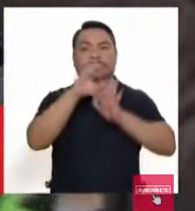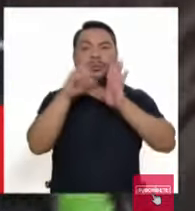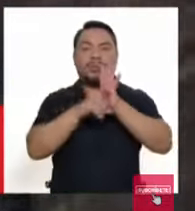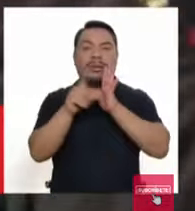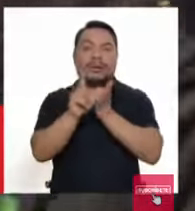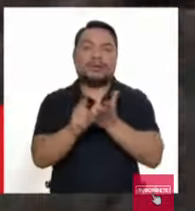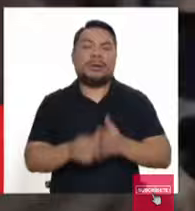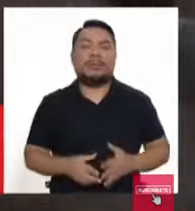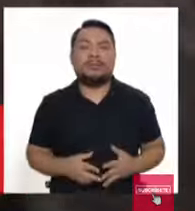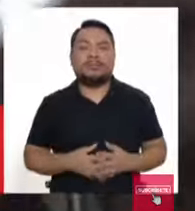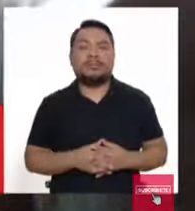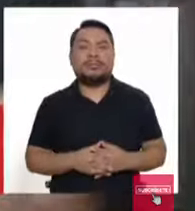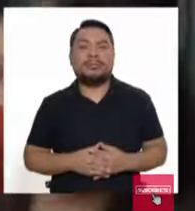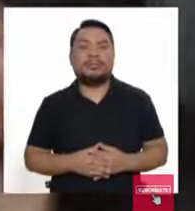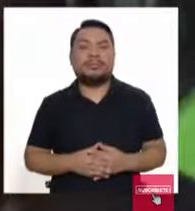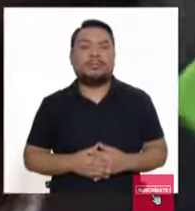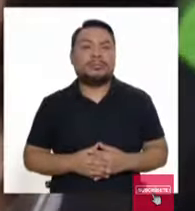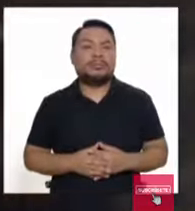de Lima